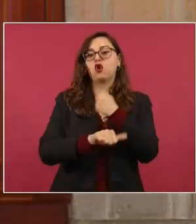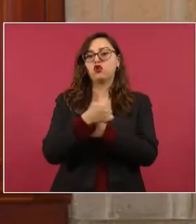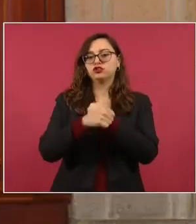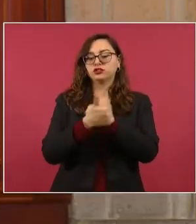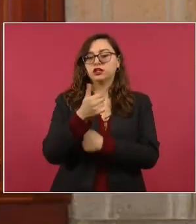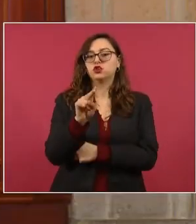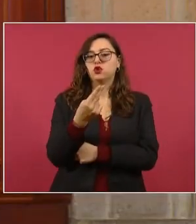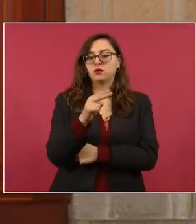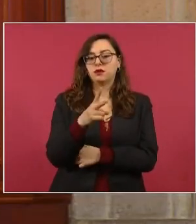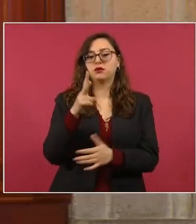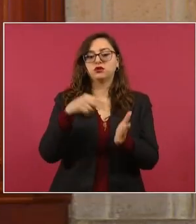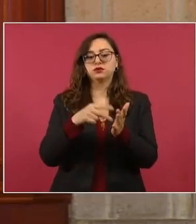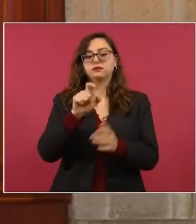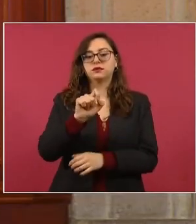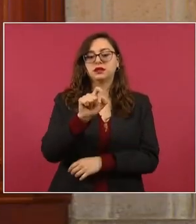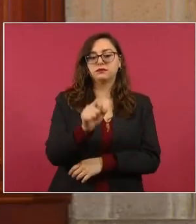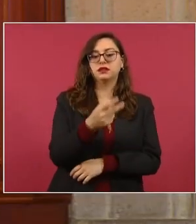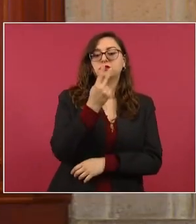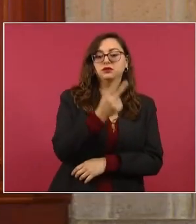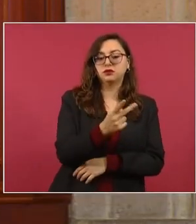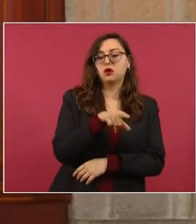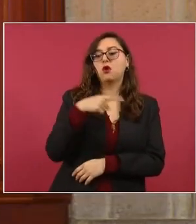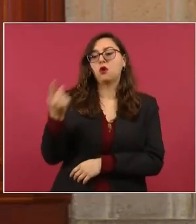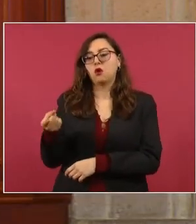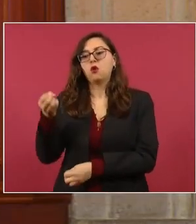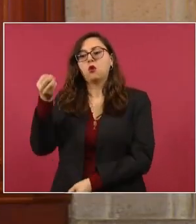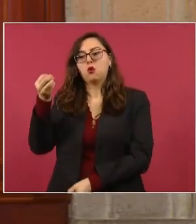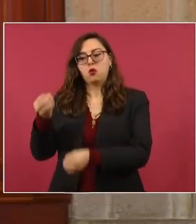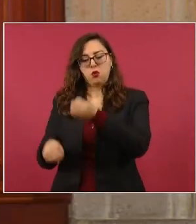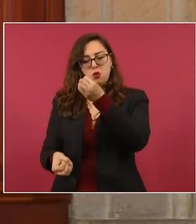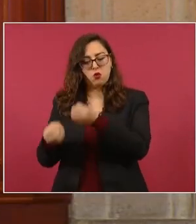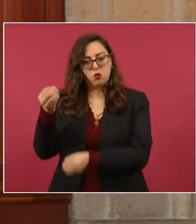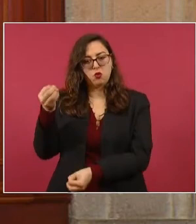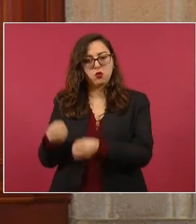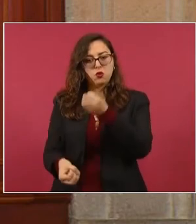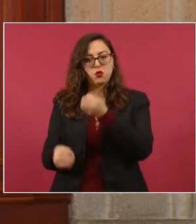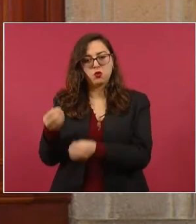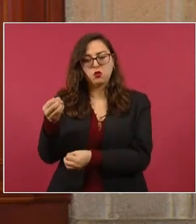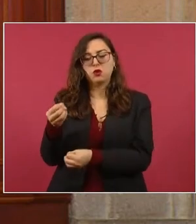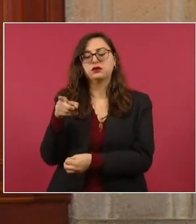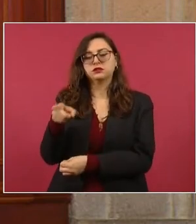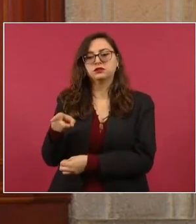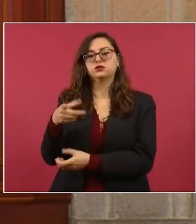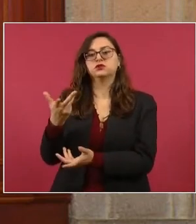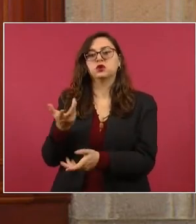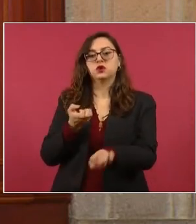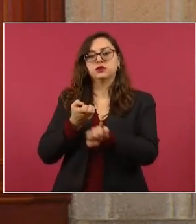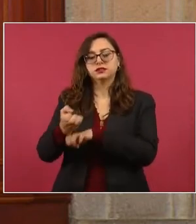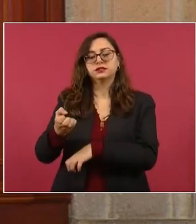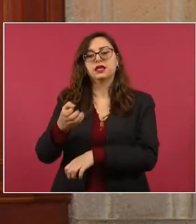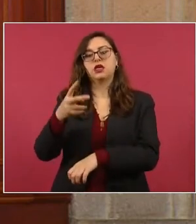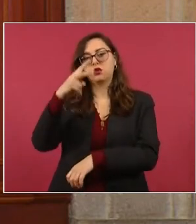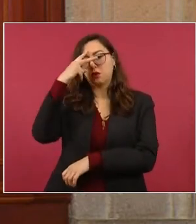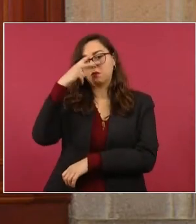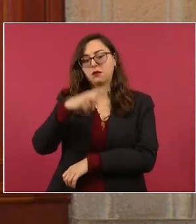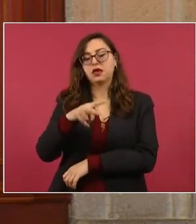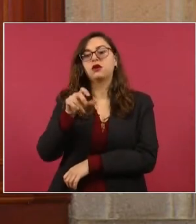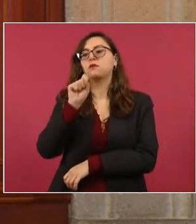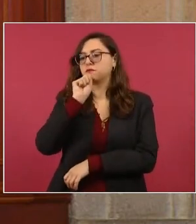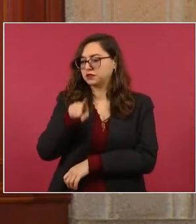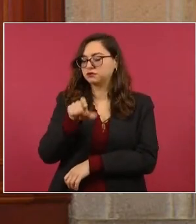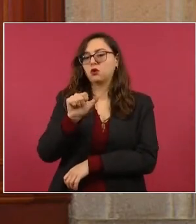del 22 fue absuelta por el Tribunal de Enjuiciamiento del Centro de Justicia Penal Federal en el Estado de México, con sede en